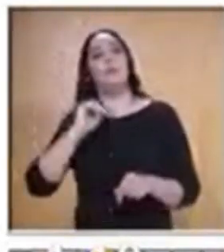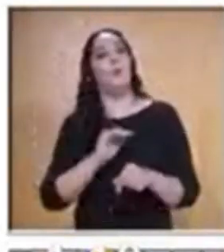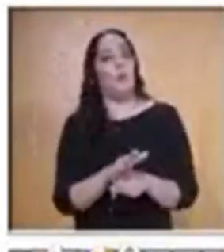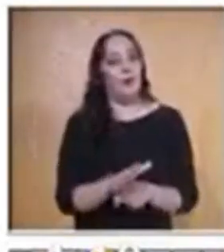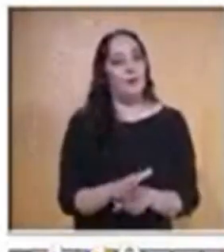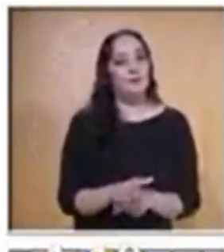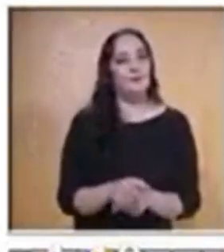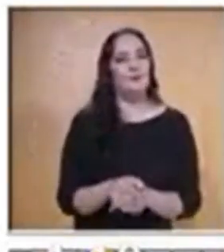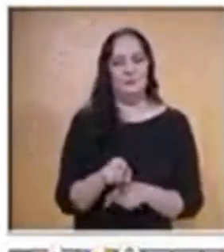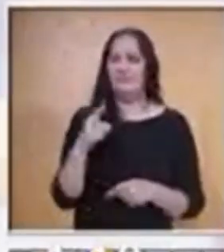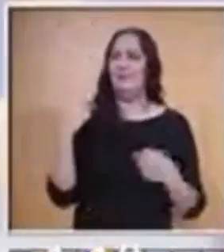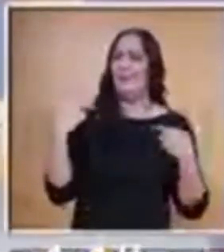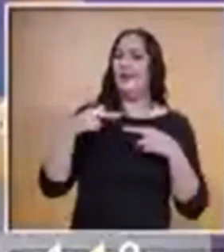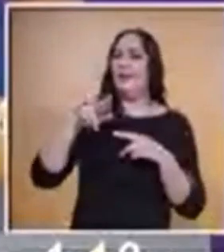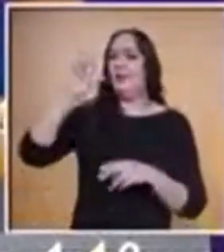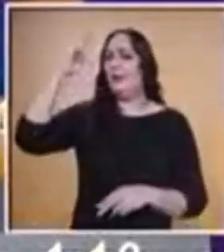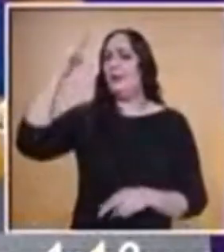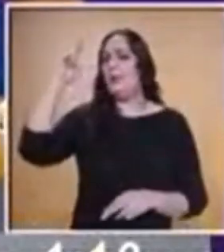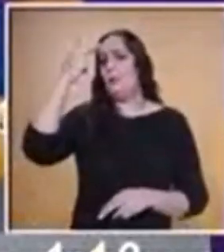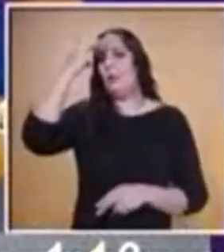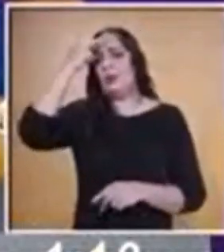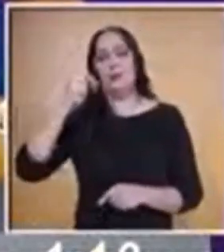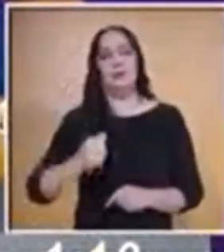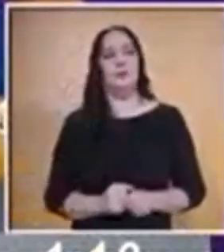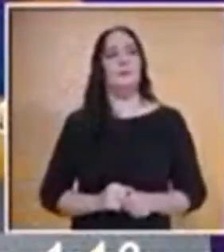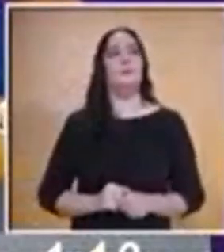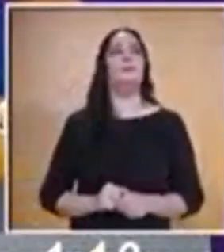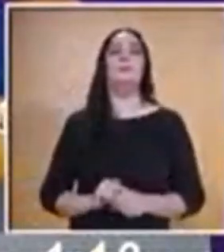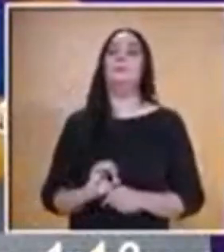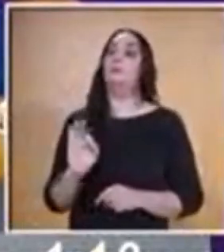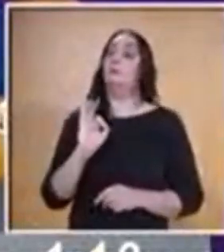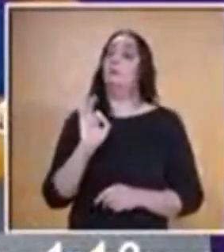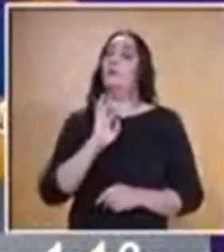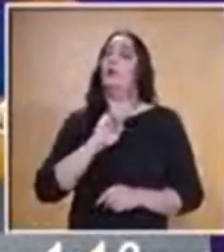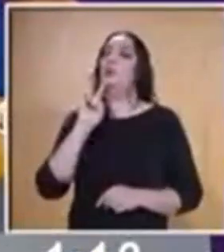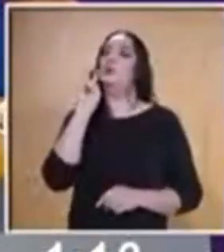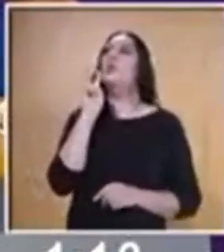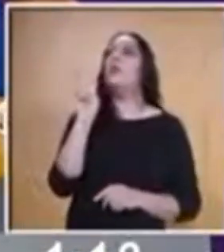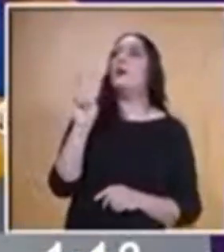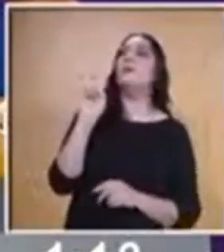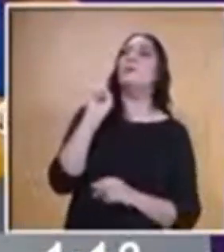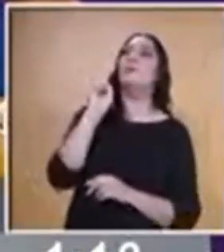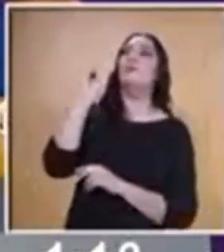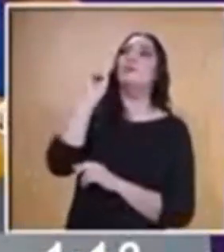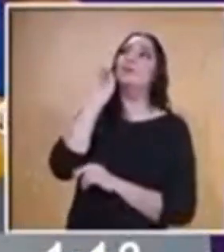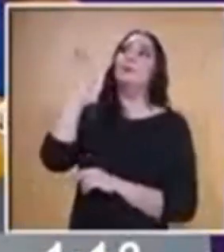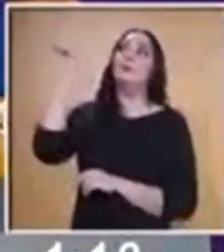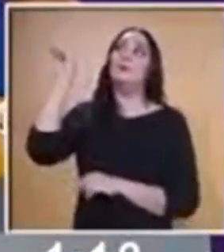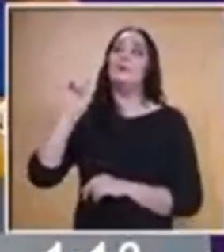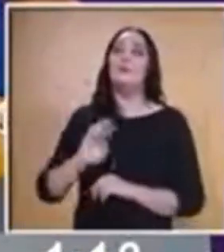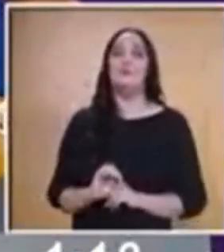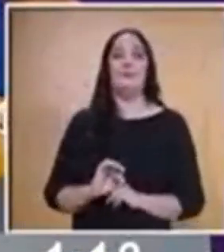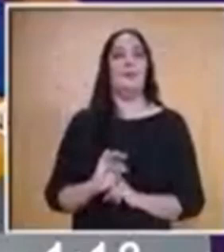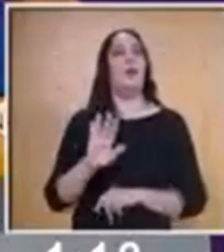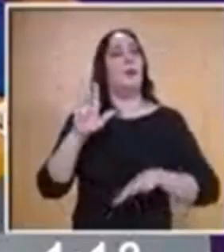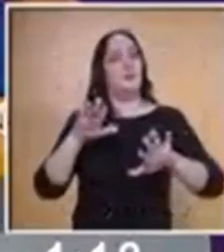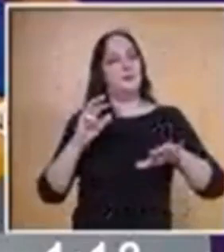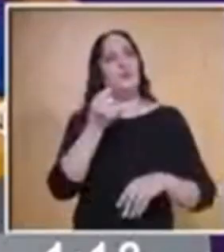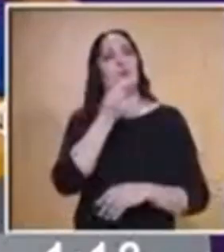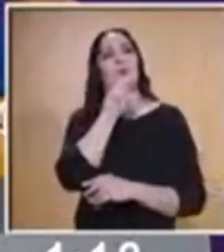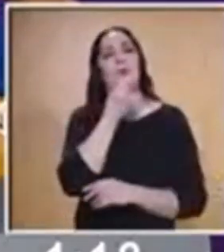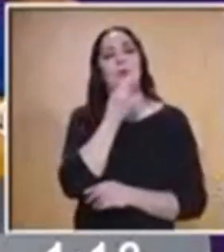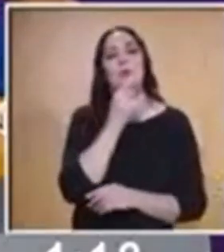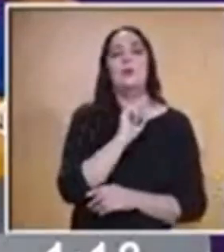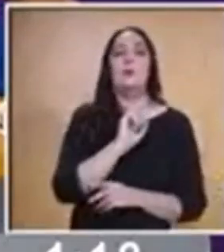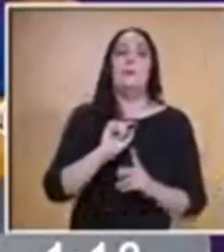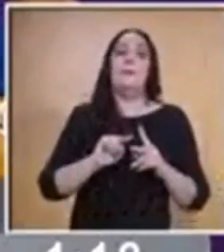¿Usted lo recuerda, maestra? Yo creo que si nos ayudamos en pantalla poniéndoselo a los niños, a veces los niños suelen contar del 1